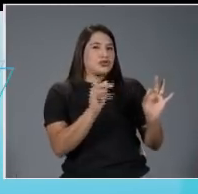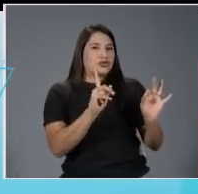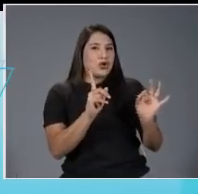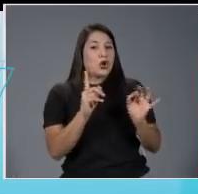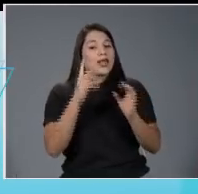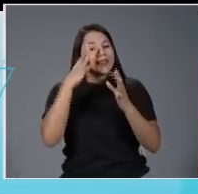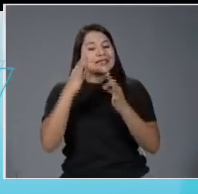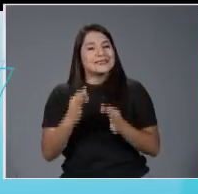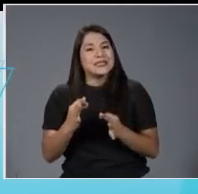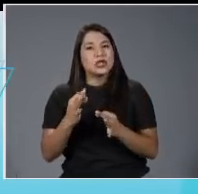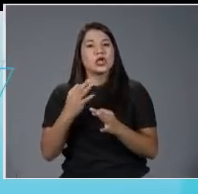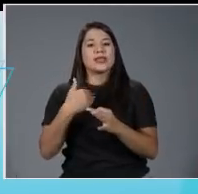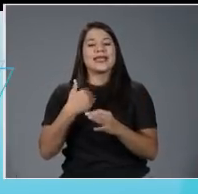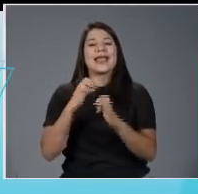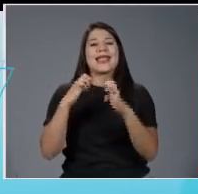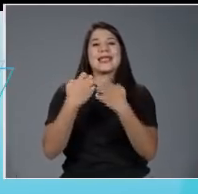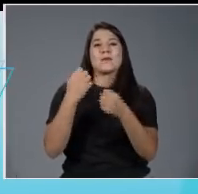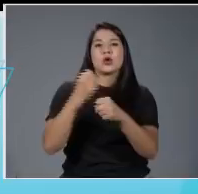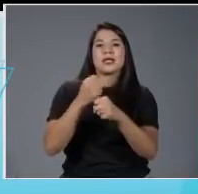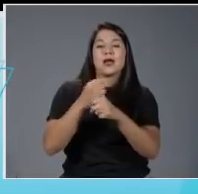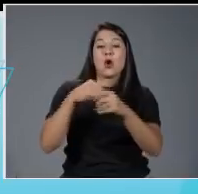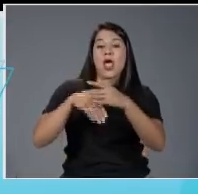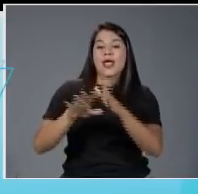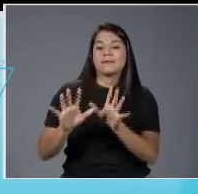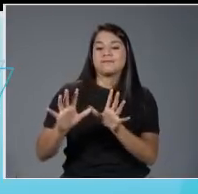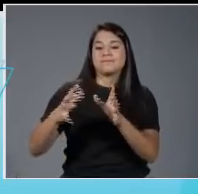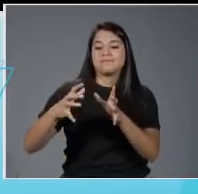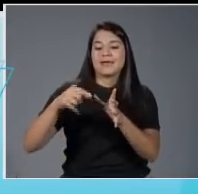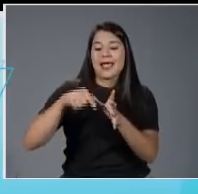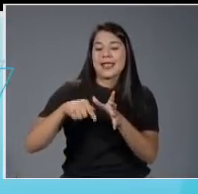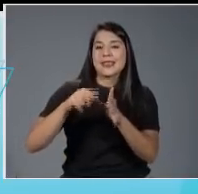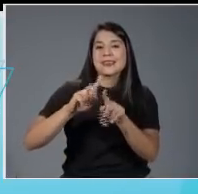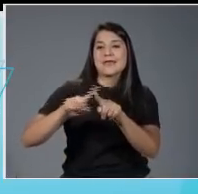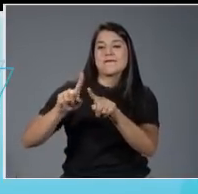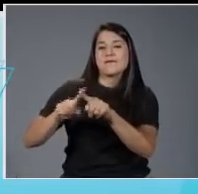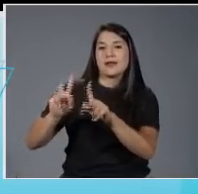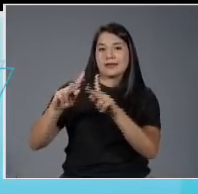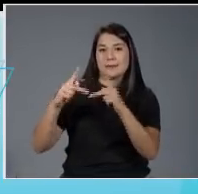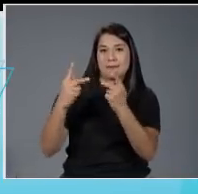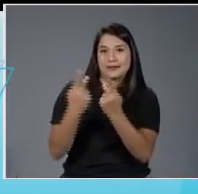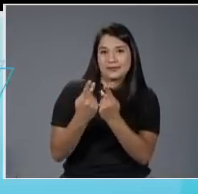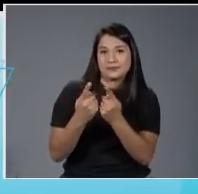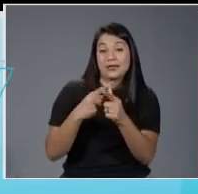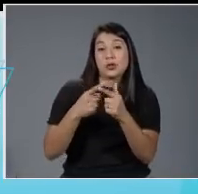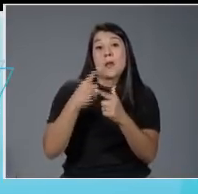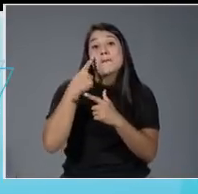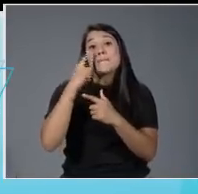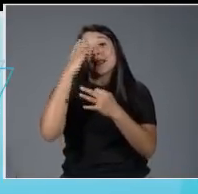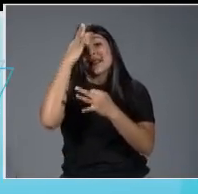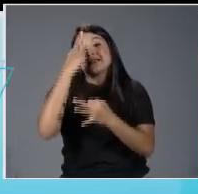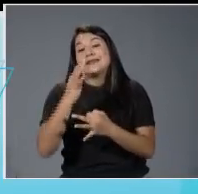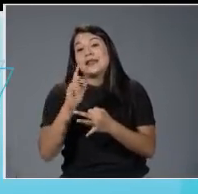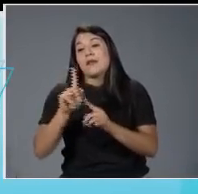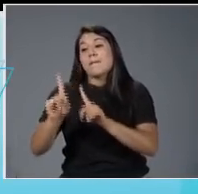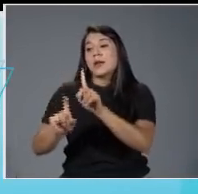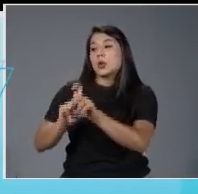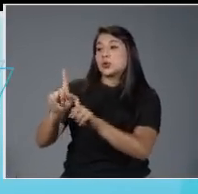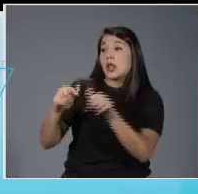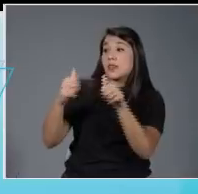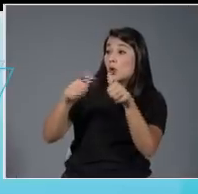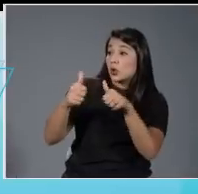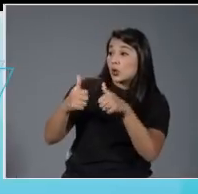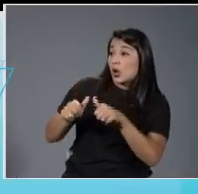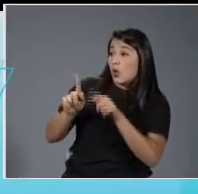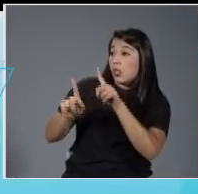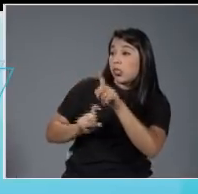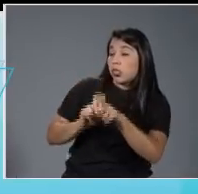el último anuncio de nombramientos, él dijo que no mencionaba a los viceministros porque la lógica